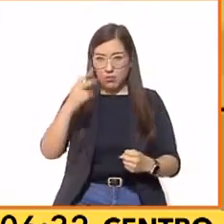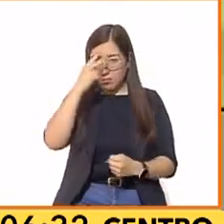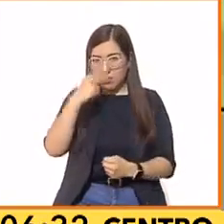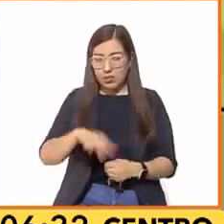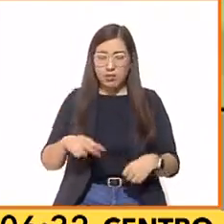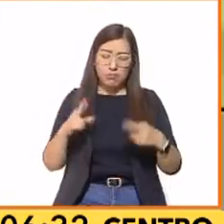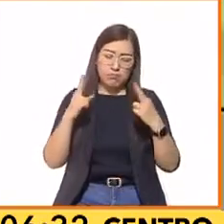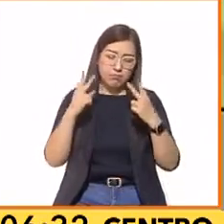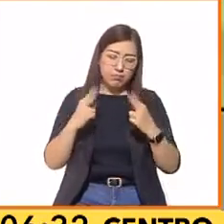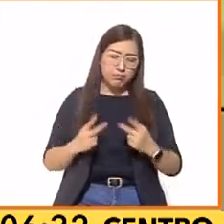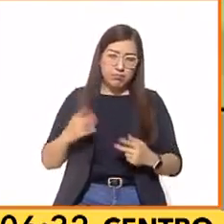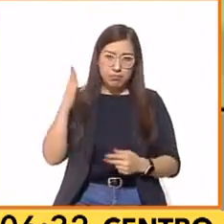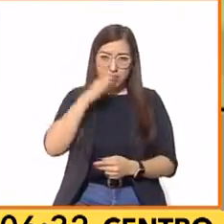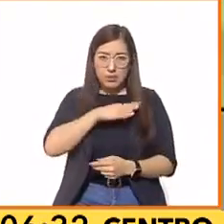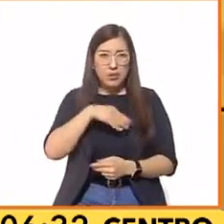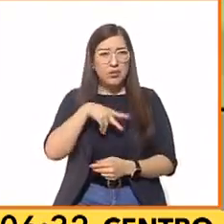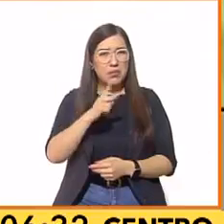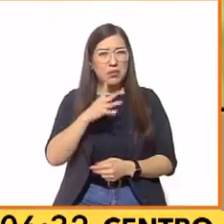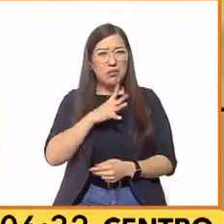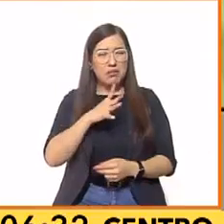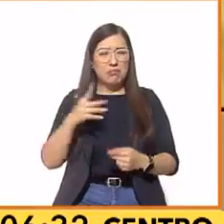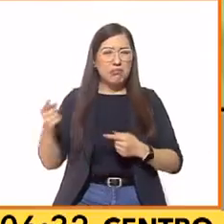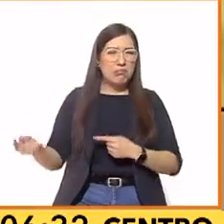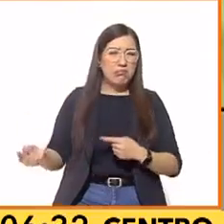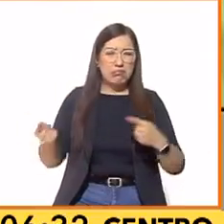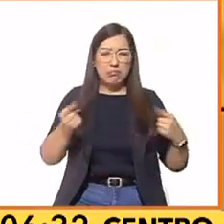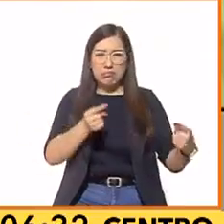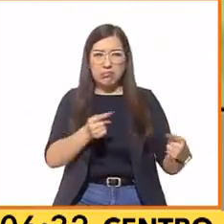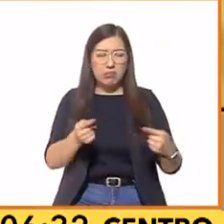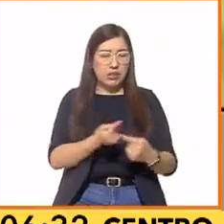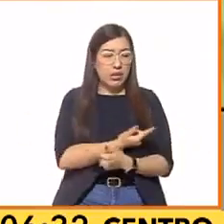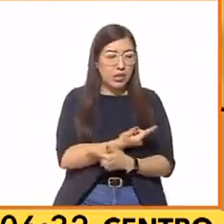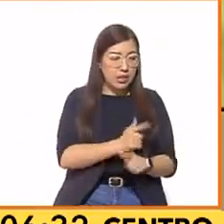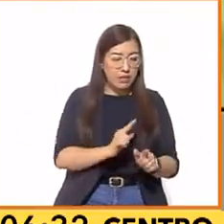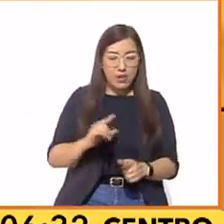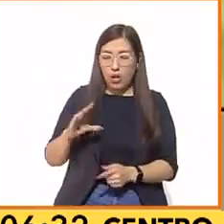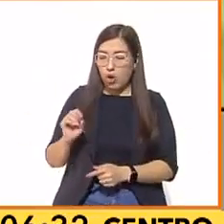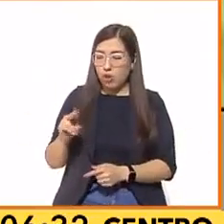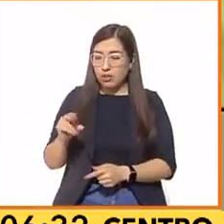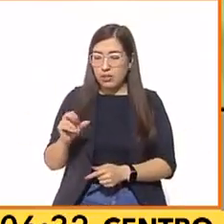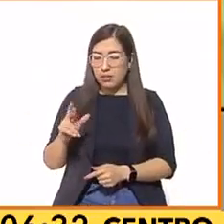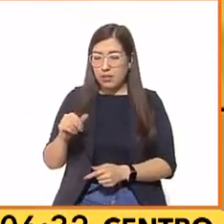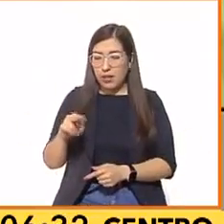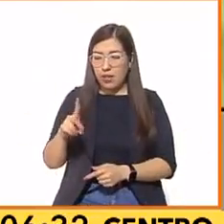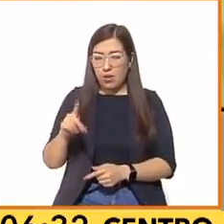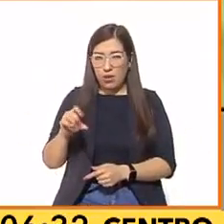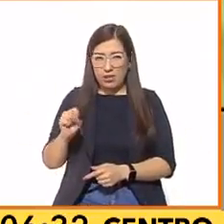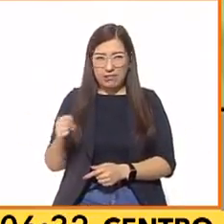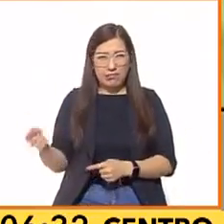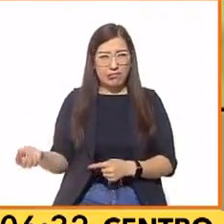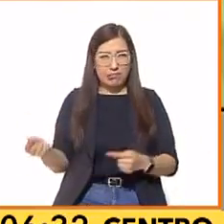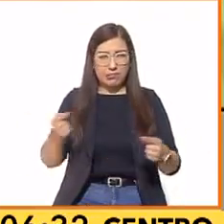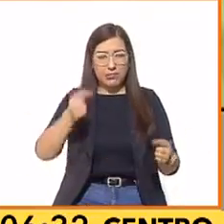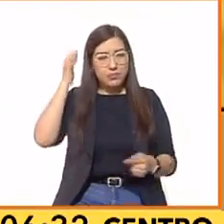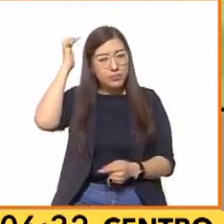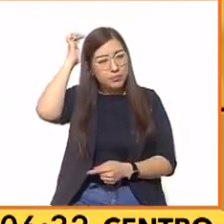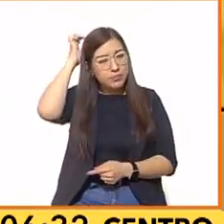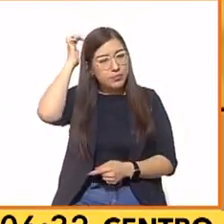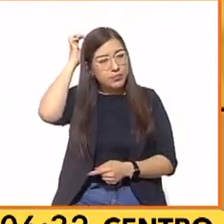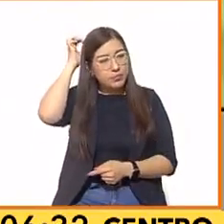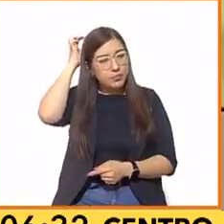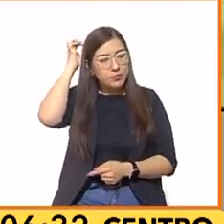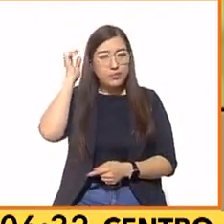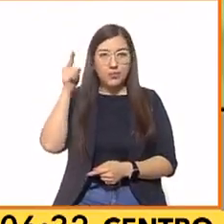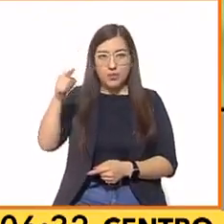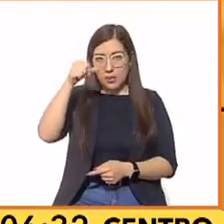la lucha entre los liberales y los conservadores. Y sin embargo, pues Juárez logró encabezar a una